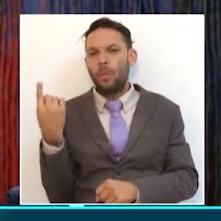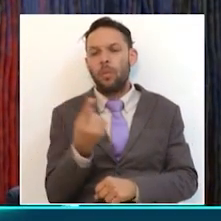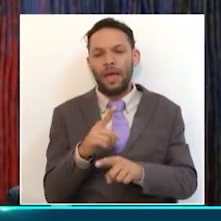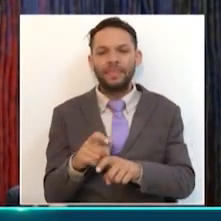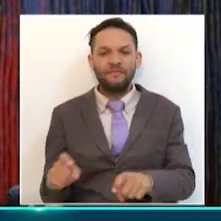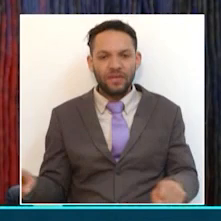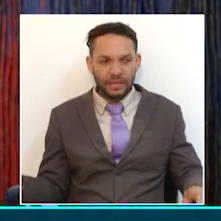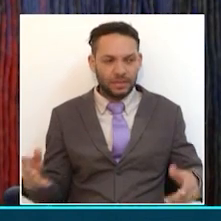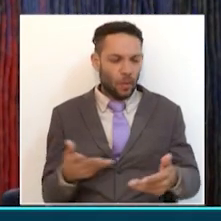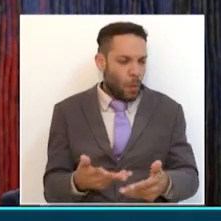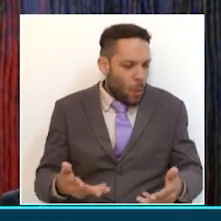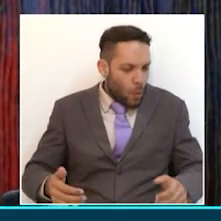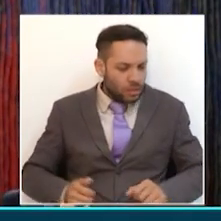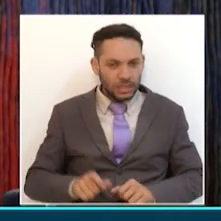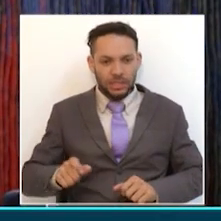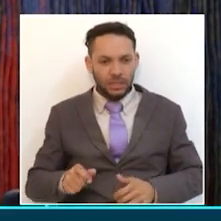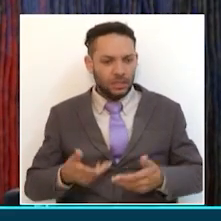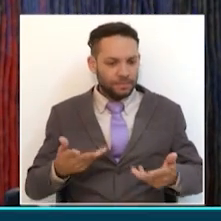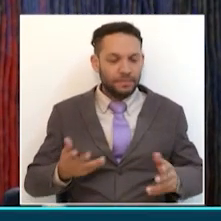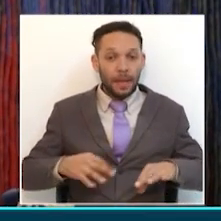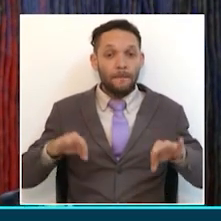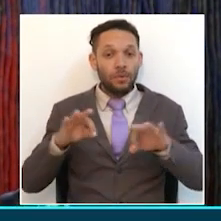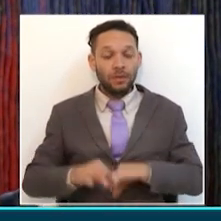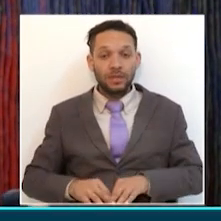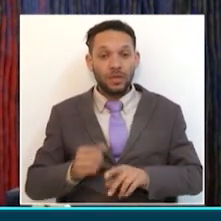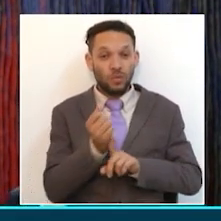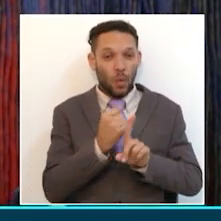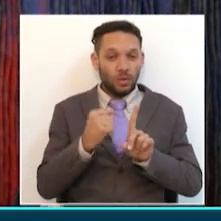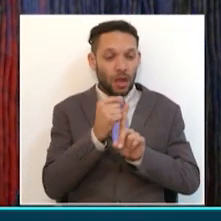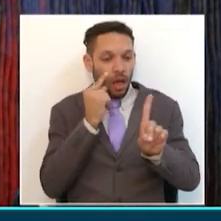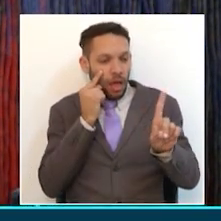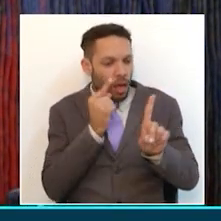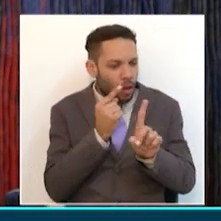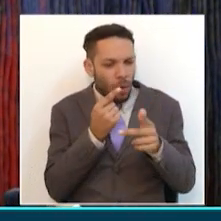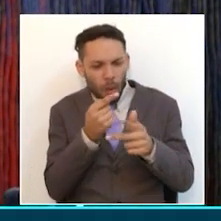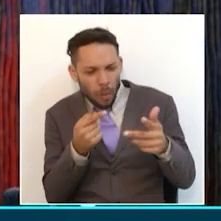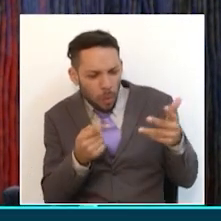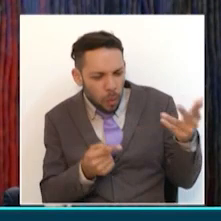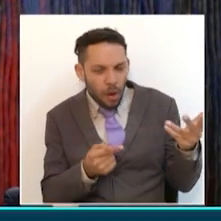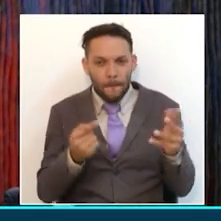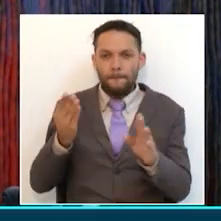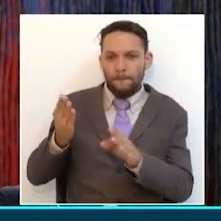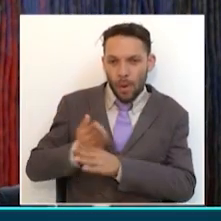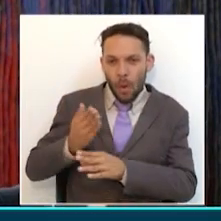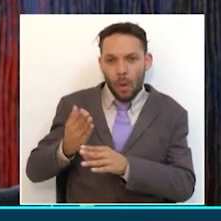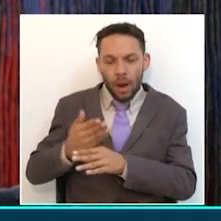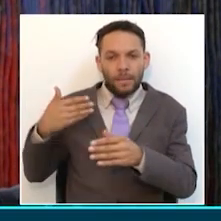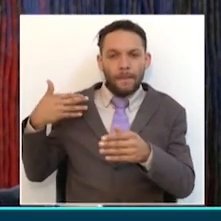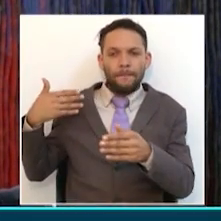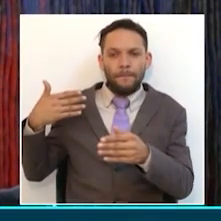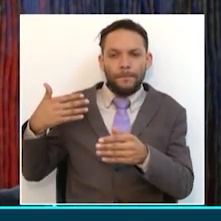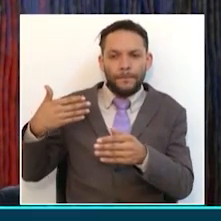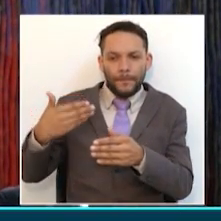superar, que son válidas muchas de las aspiraciones sociales y que tenemos problemas que a lo largo de la historia han envejecido